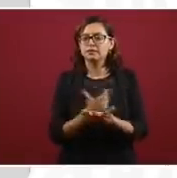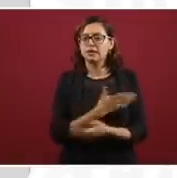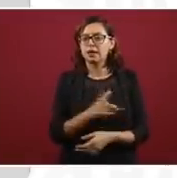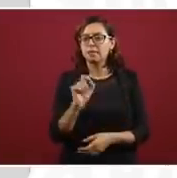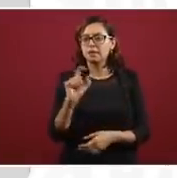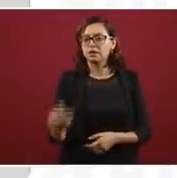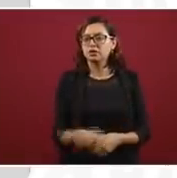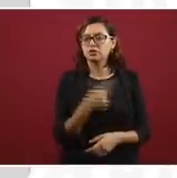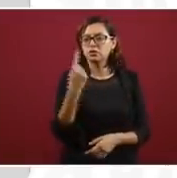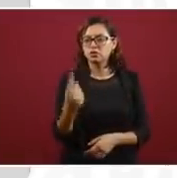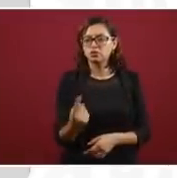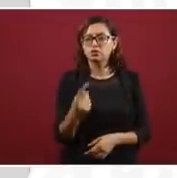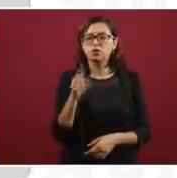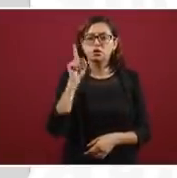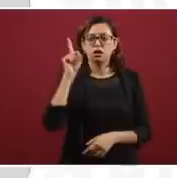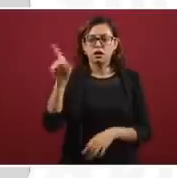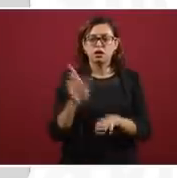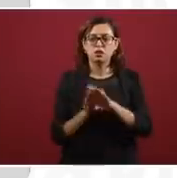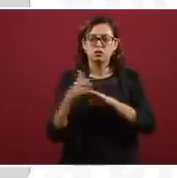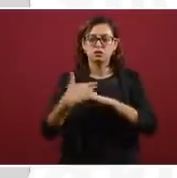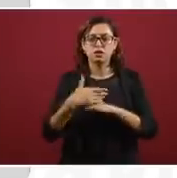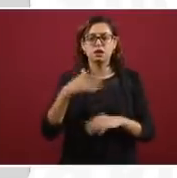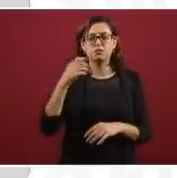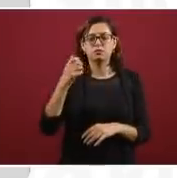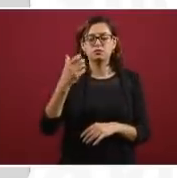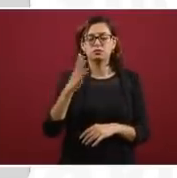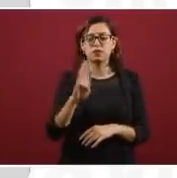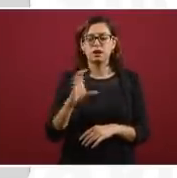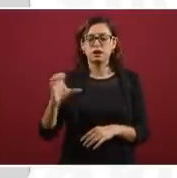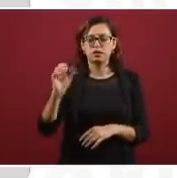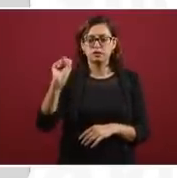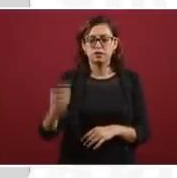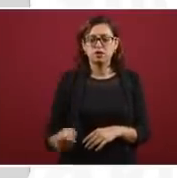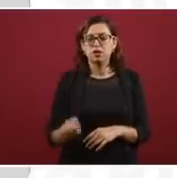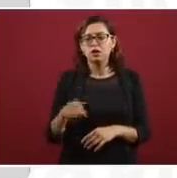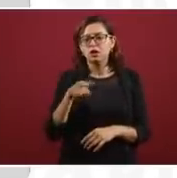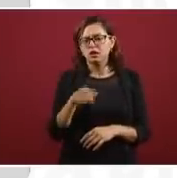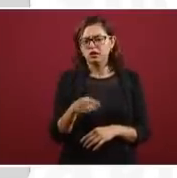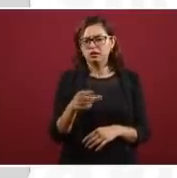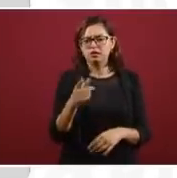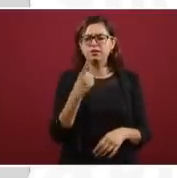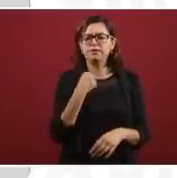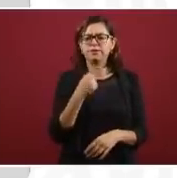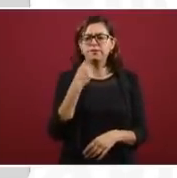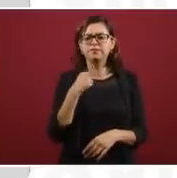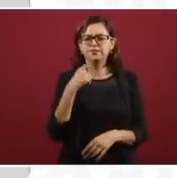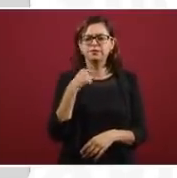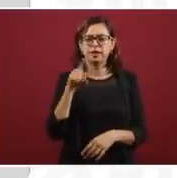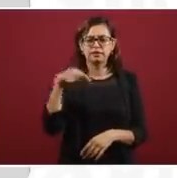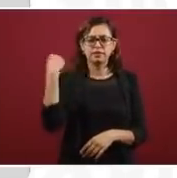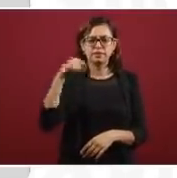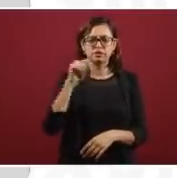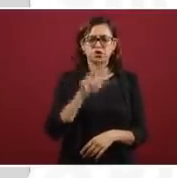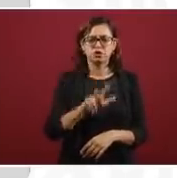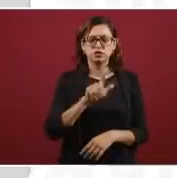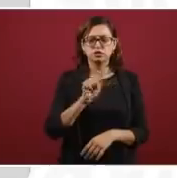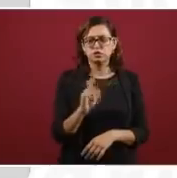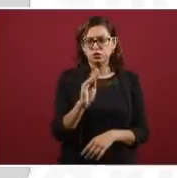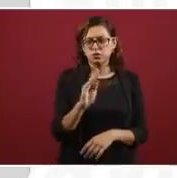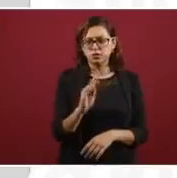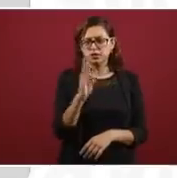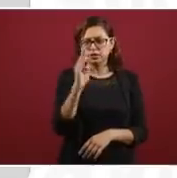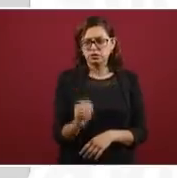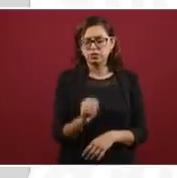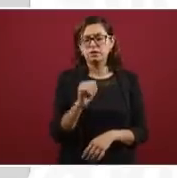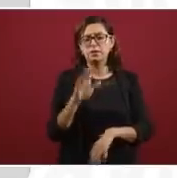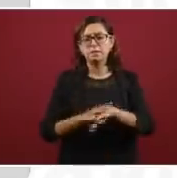Cabos, Baja California Sur. En la gasolina premium, la más barata 18.99 Centro Tabasco y 23.10 en